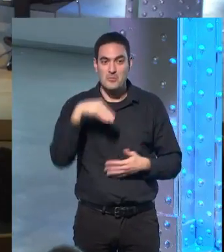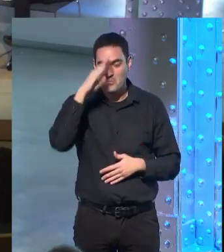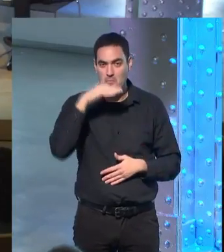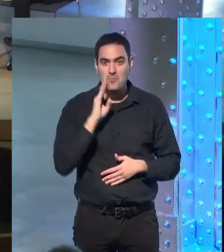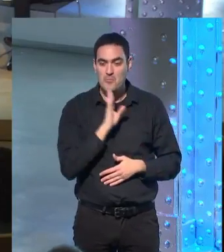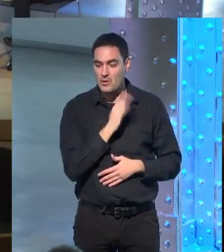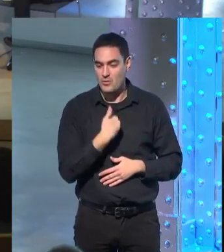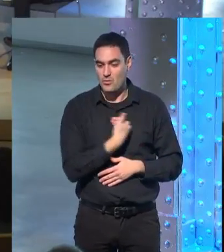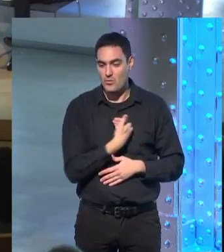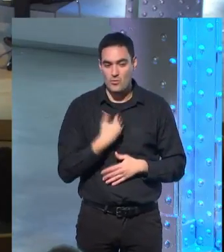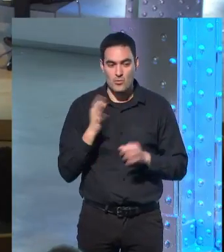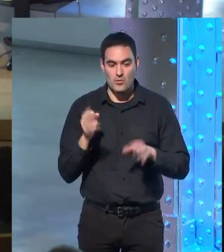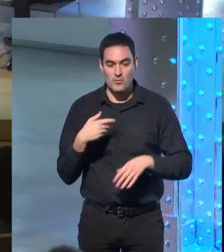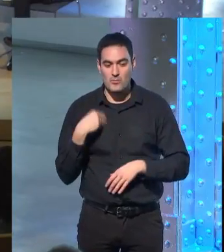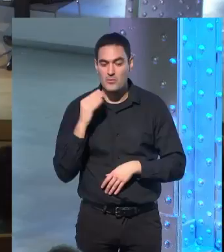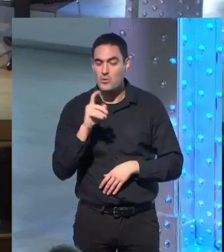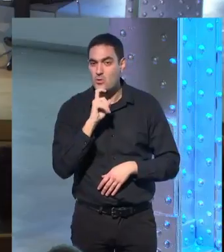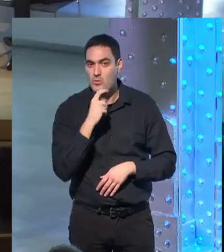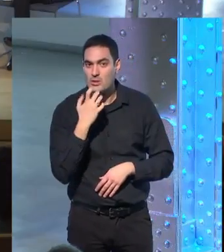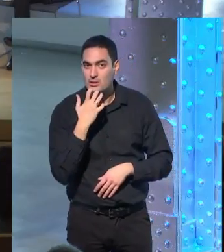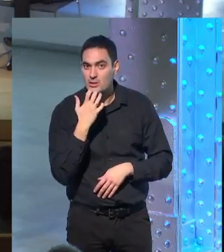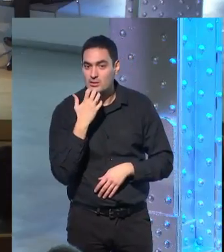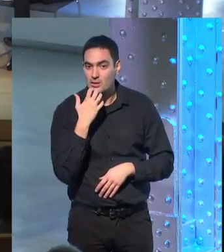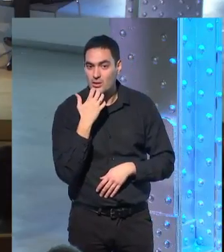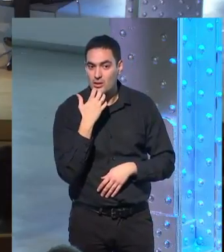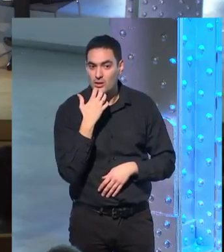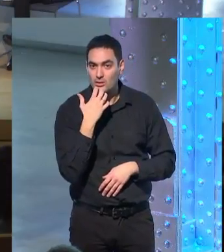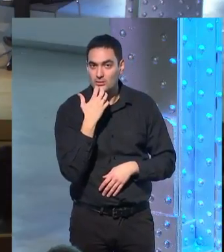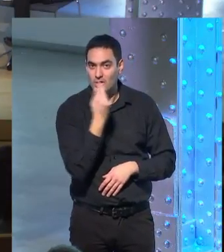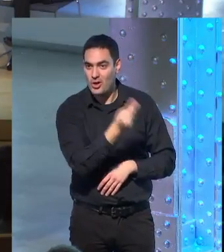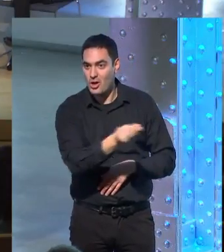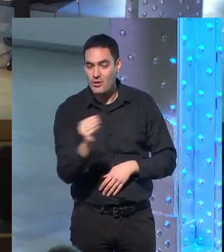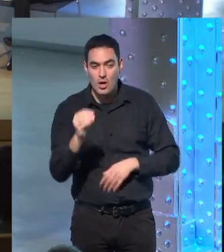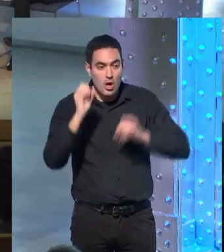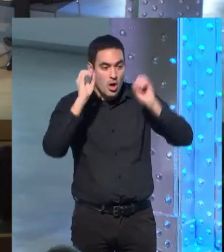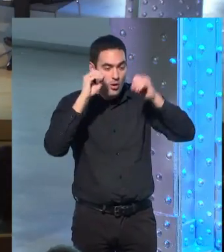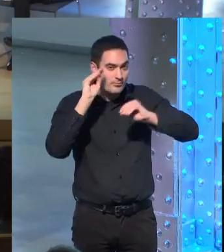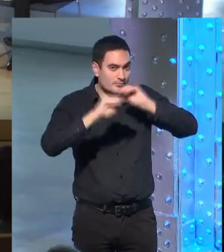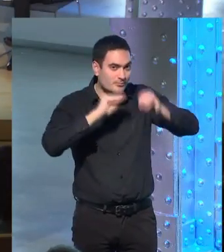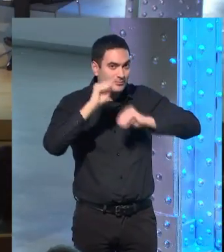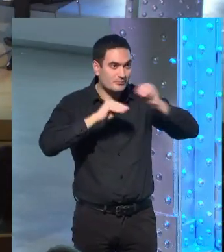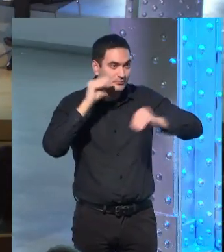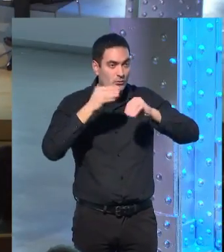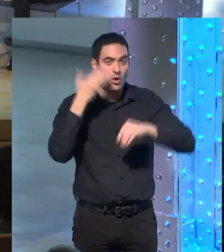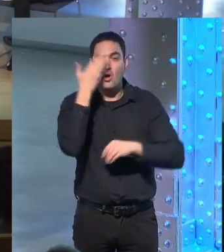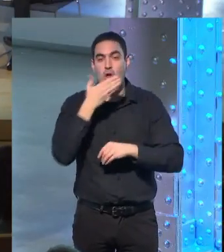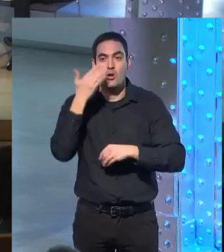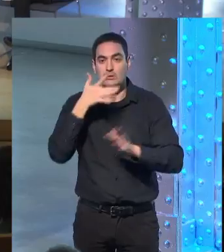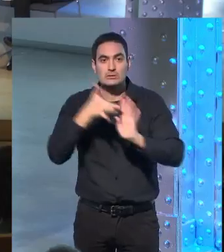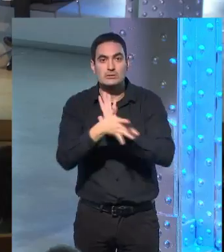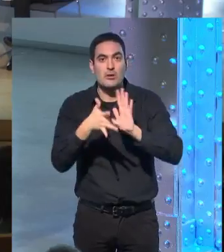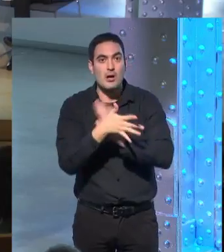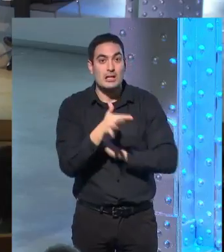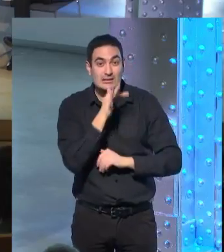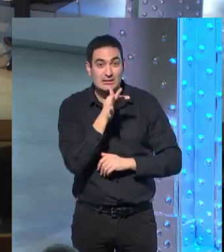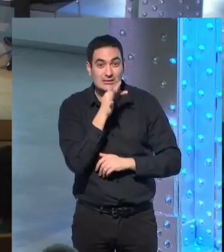o como profesor, ¿no? Porque dices, claro, si los chavales van a Google a preguntar cosas que quizá todavía en el colegio no les han